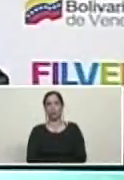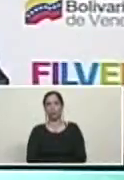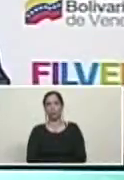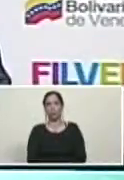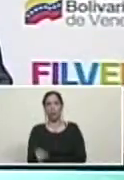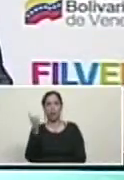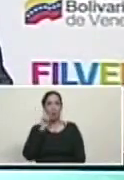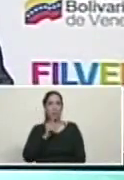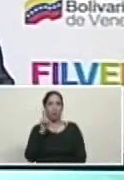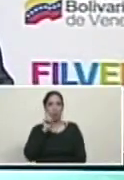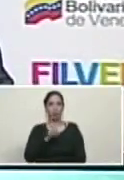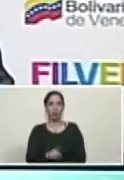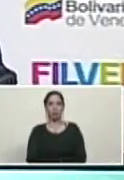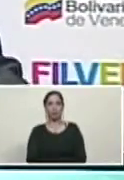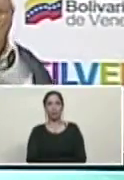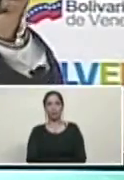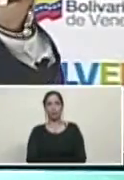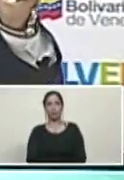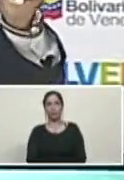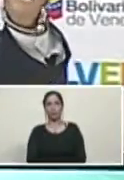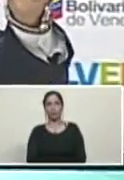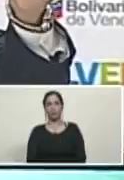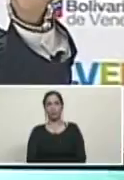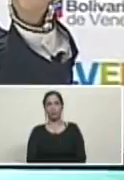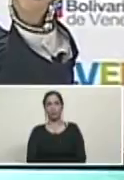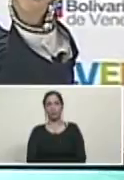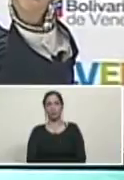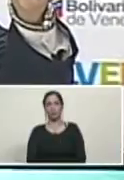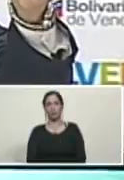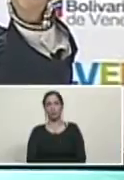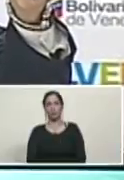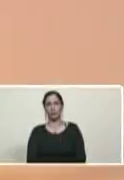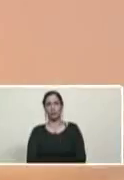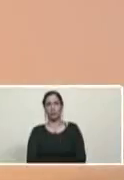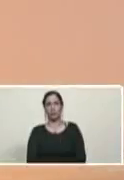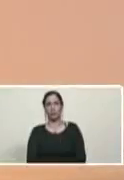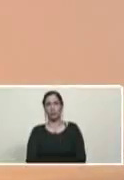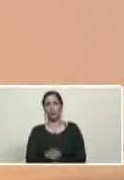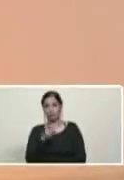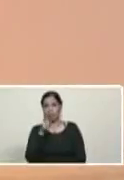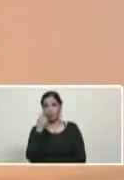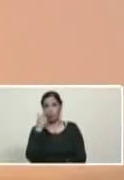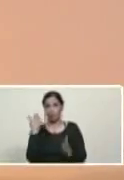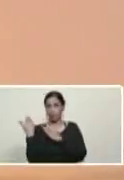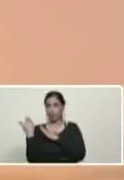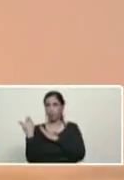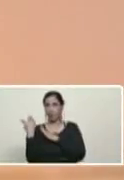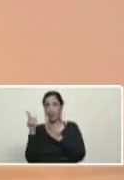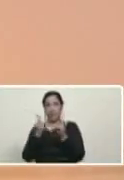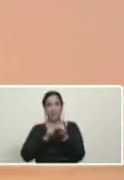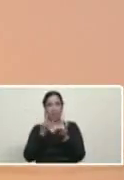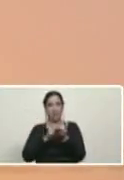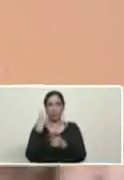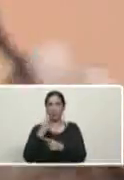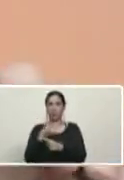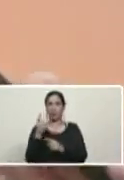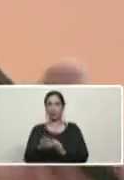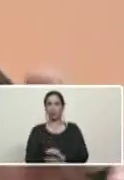mentira, ¿no? Editorial Trinchera. Esa editorial suena bien. ¿Dónde es esa editorial? ¿Quién la dirige,